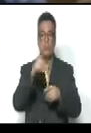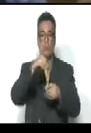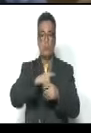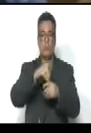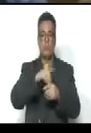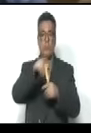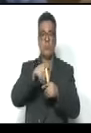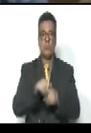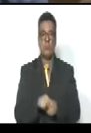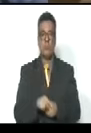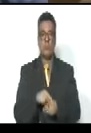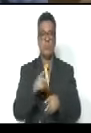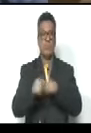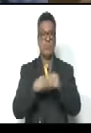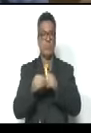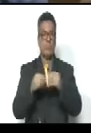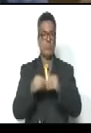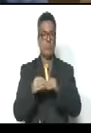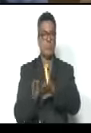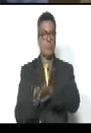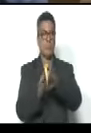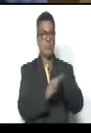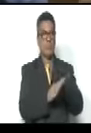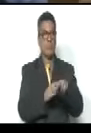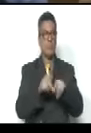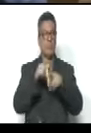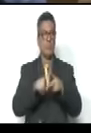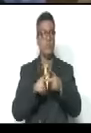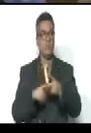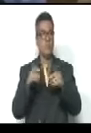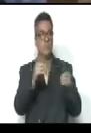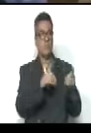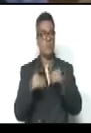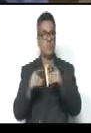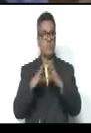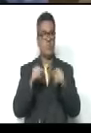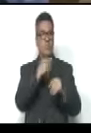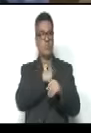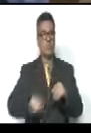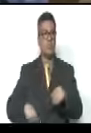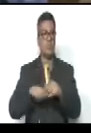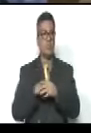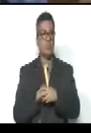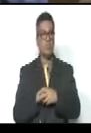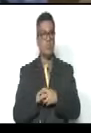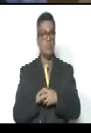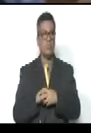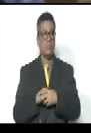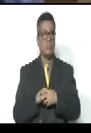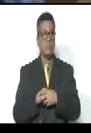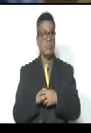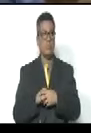datos de que se trate, sin apartarse de la materia en discusión. Es todo, ciudadano presidente.